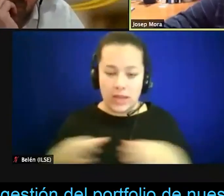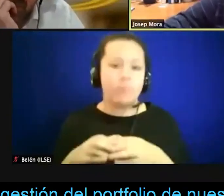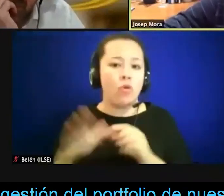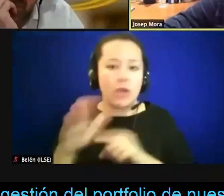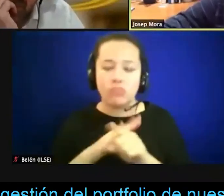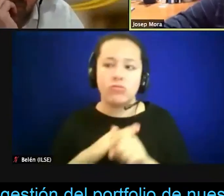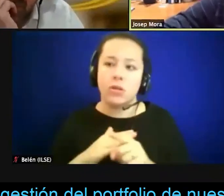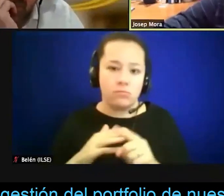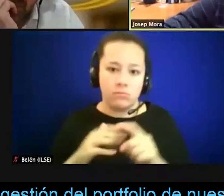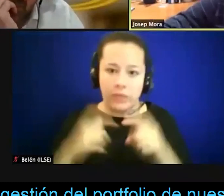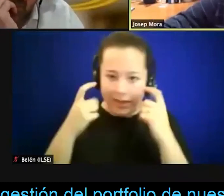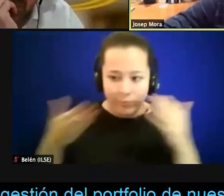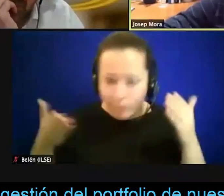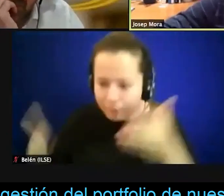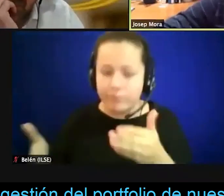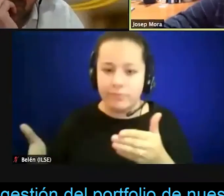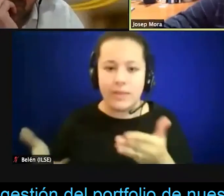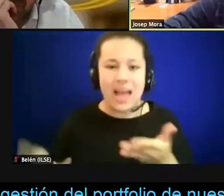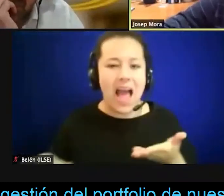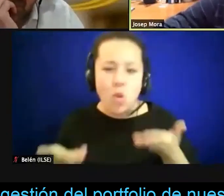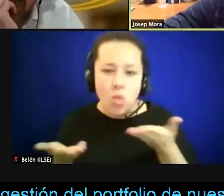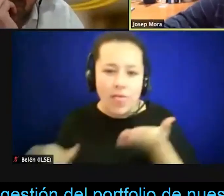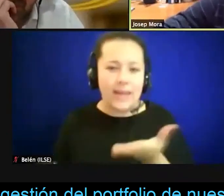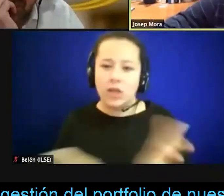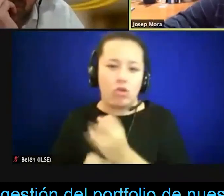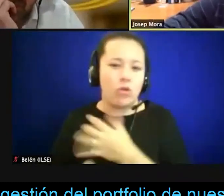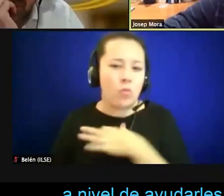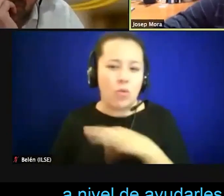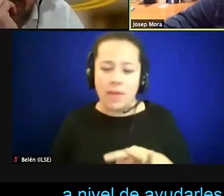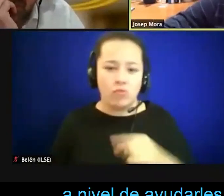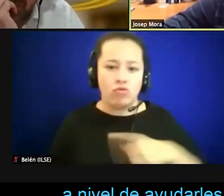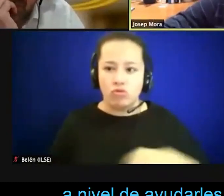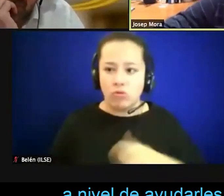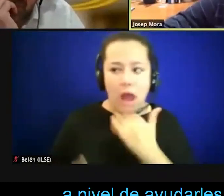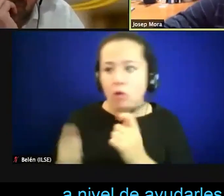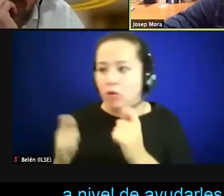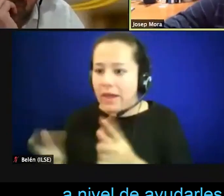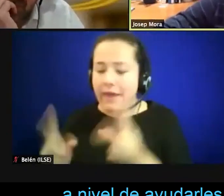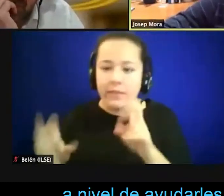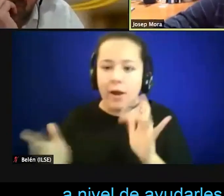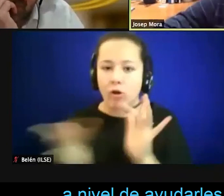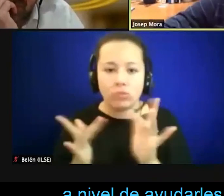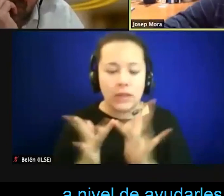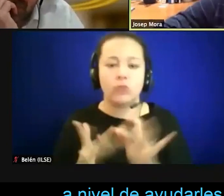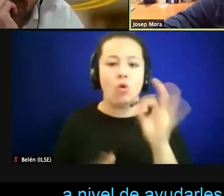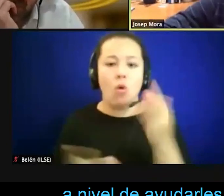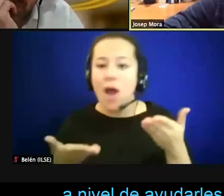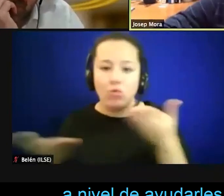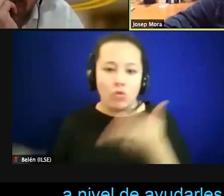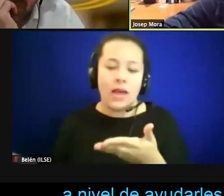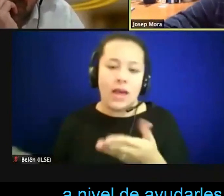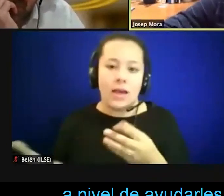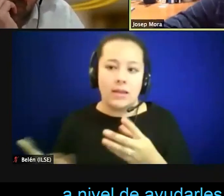a ayudarles en todo lo que podamos aportar, ¿no? A nivel de contactos, a nivel de ayudarles en esas rondas